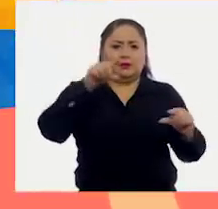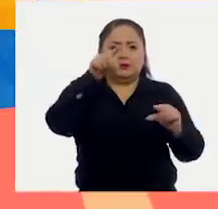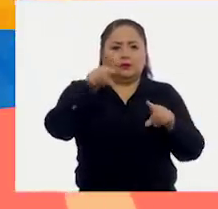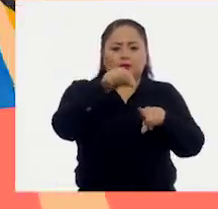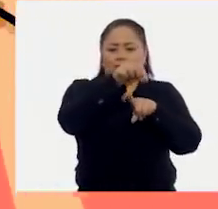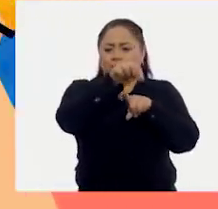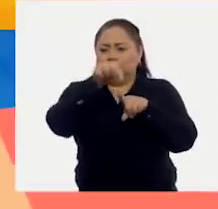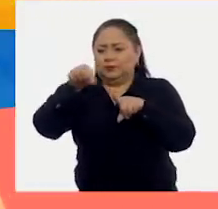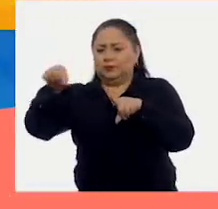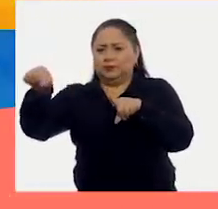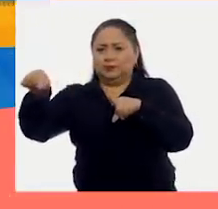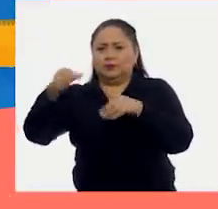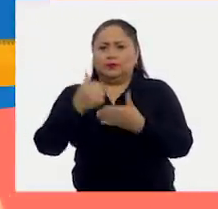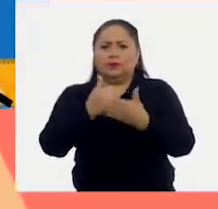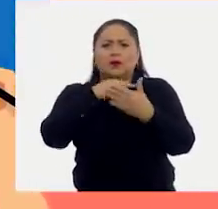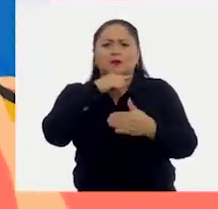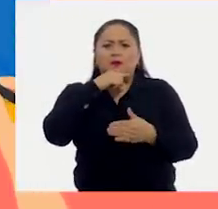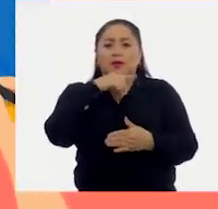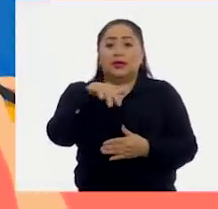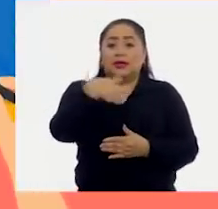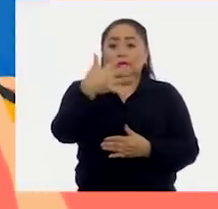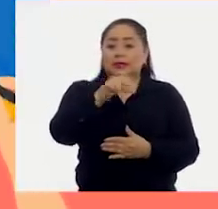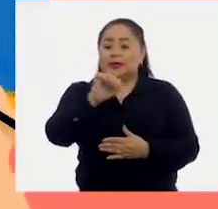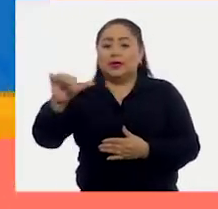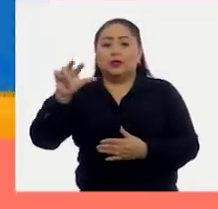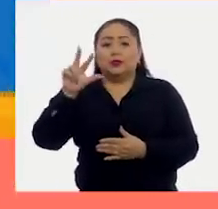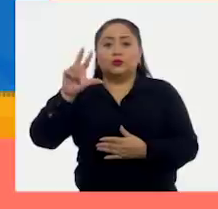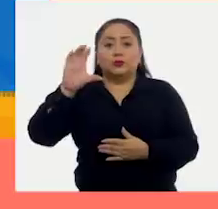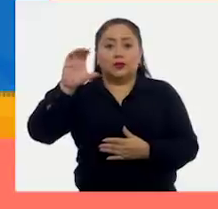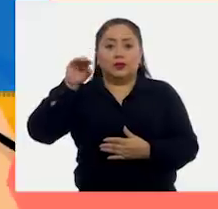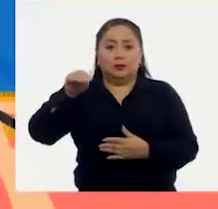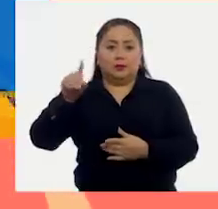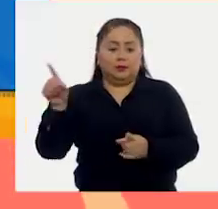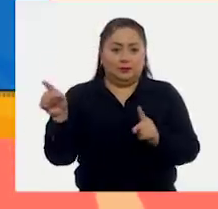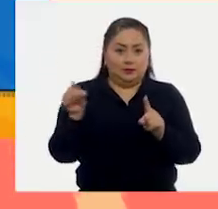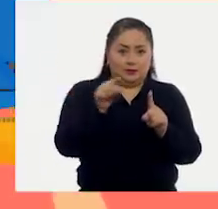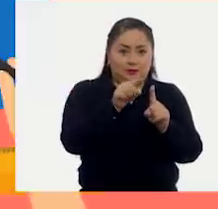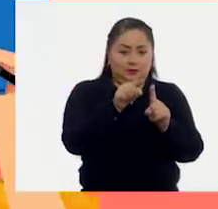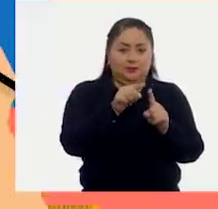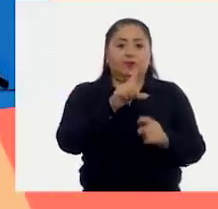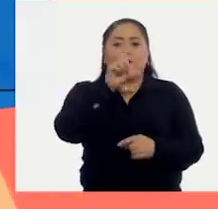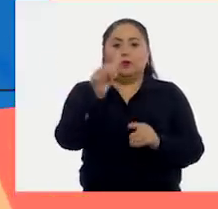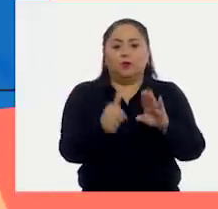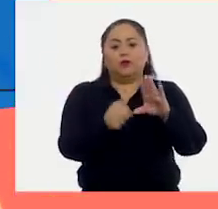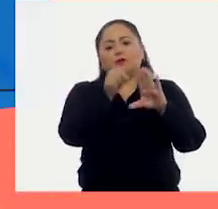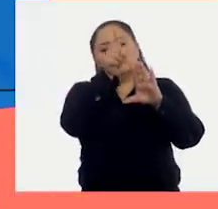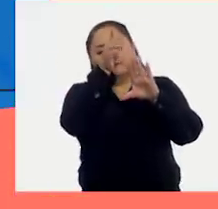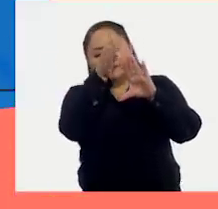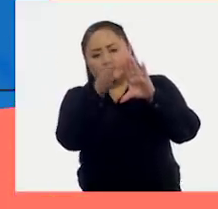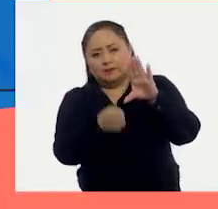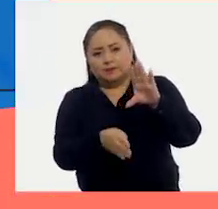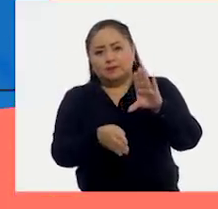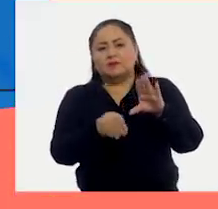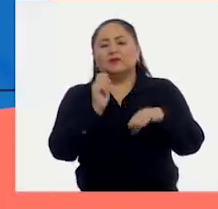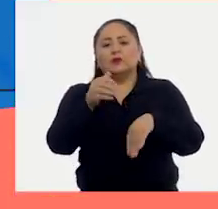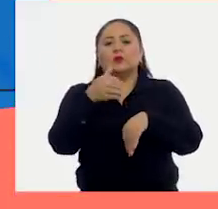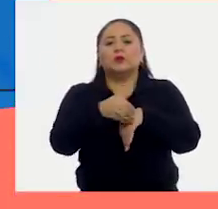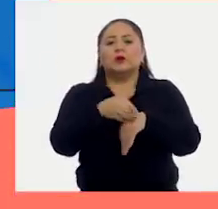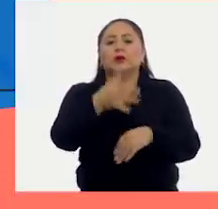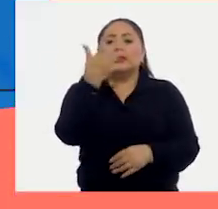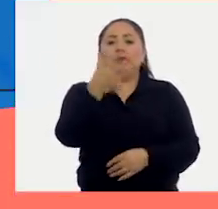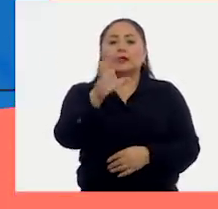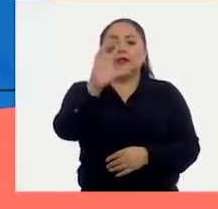el plumón o la pluma de 15 a 18 centímetros de largo de un lado, dejando un margen de